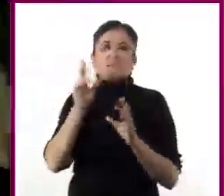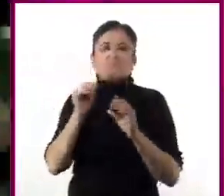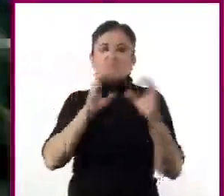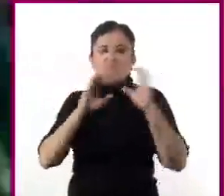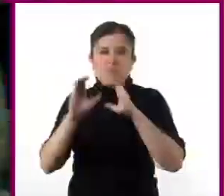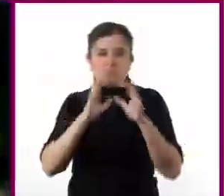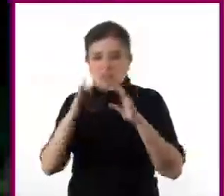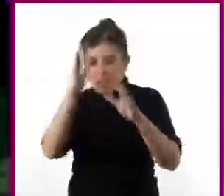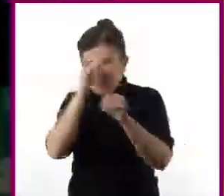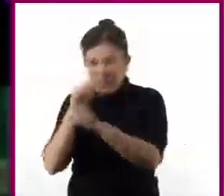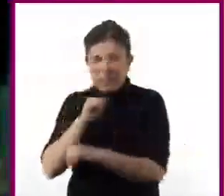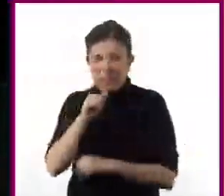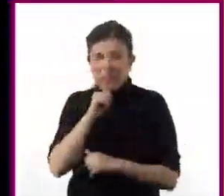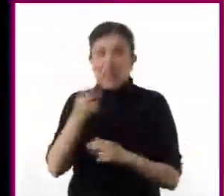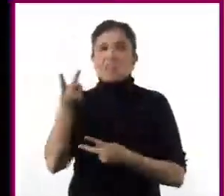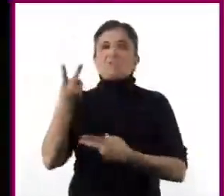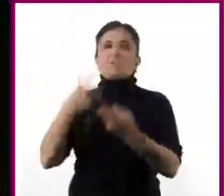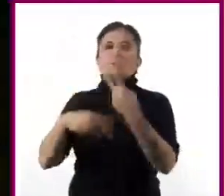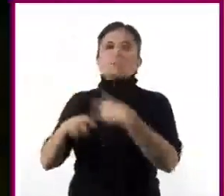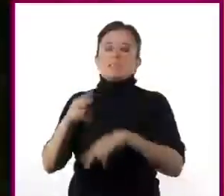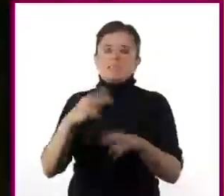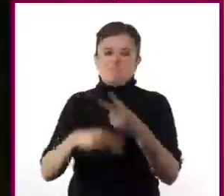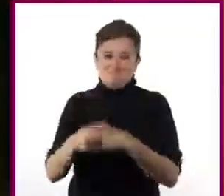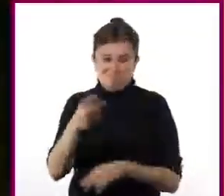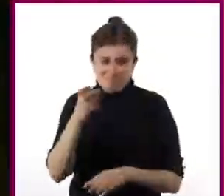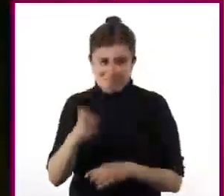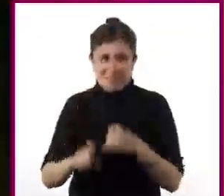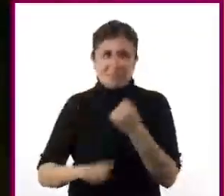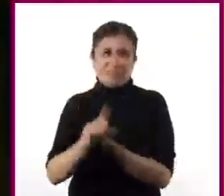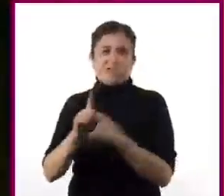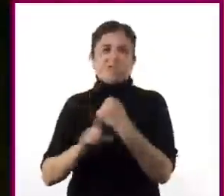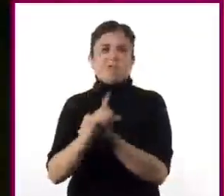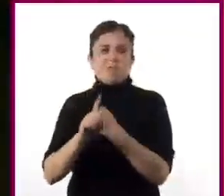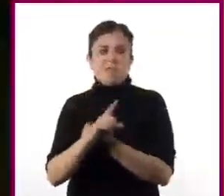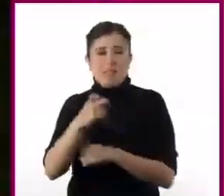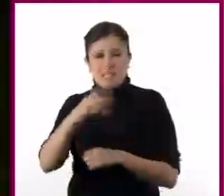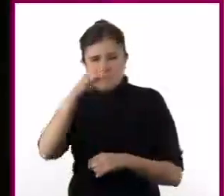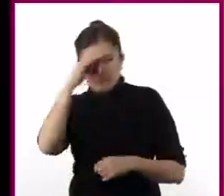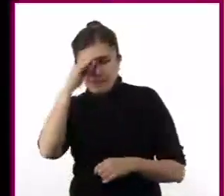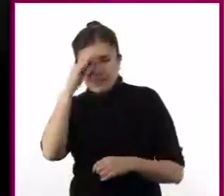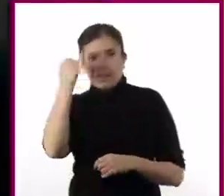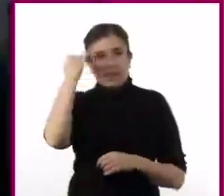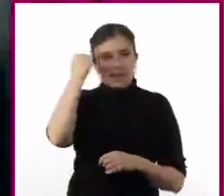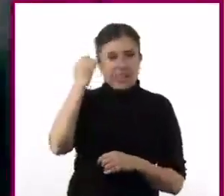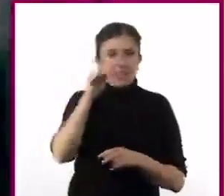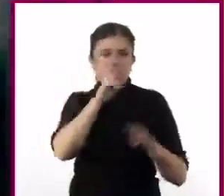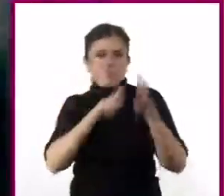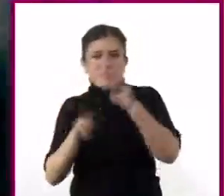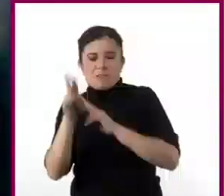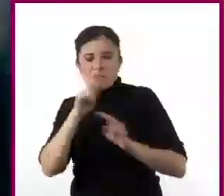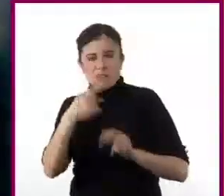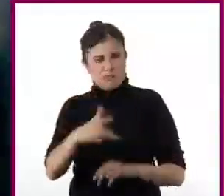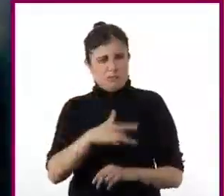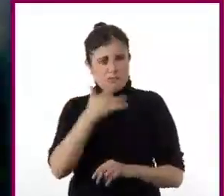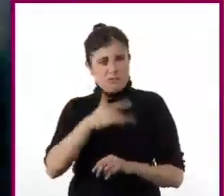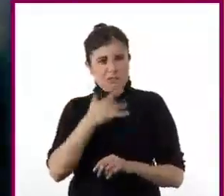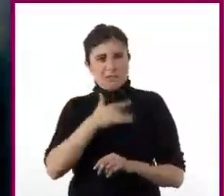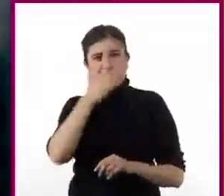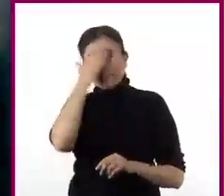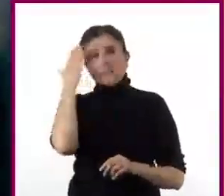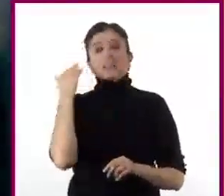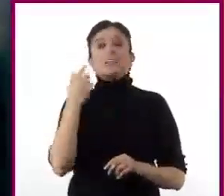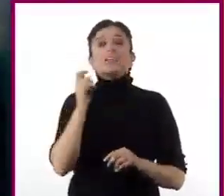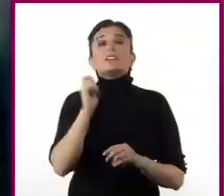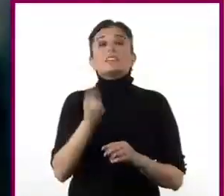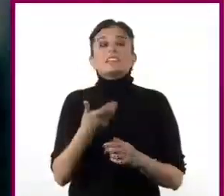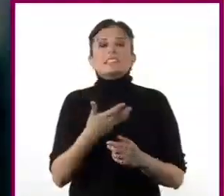más paulatina, y entonces este pensamiento, estas ideas, estas inquietudes, estos sentires tienen